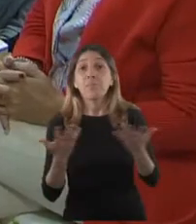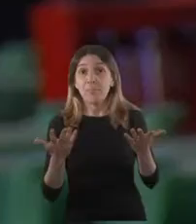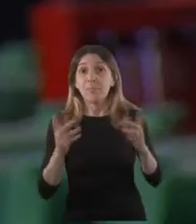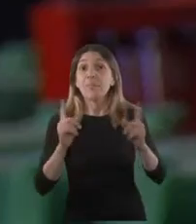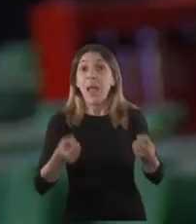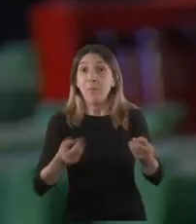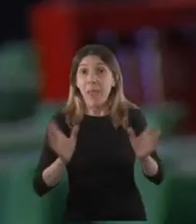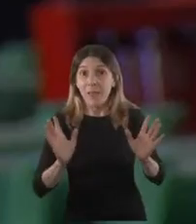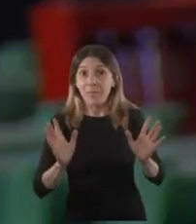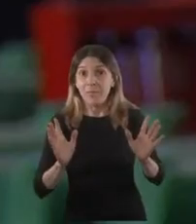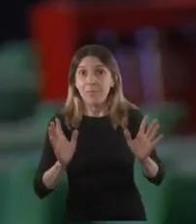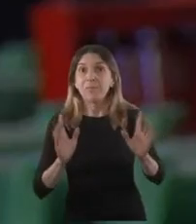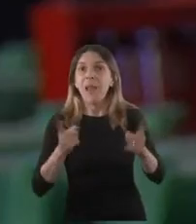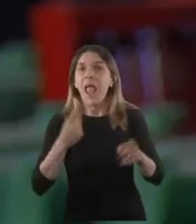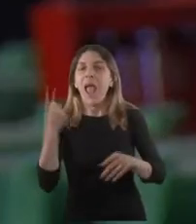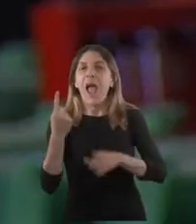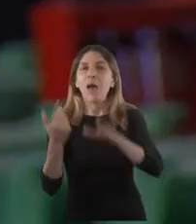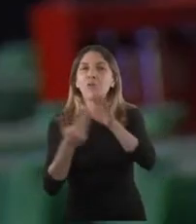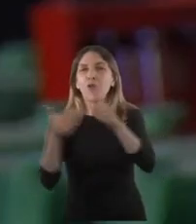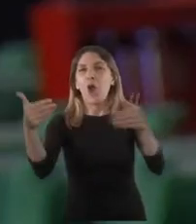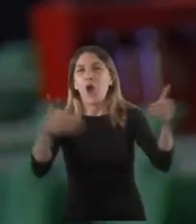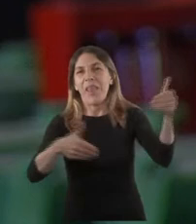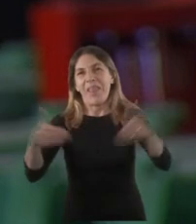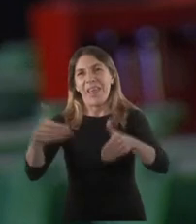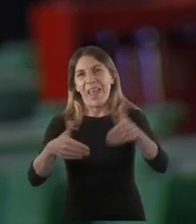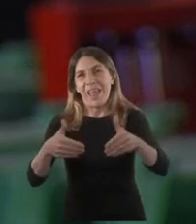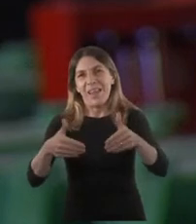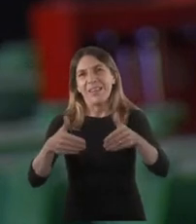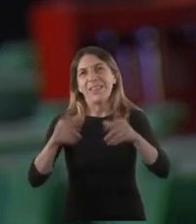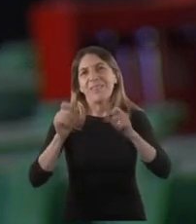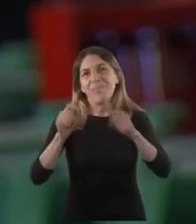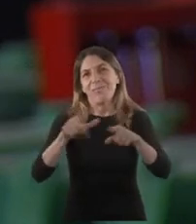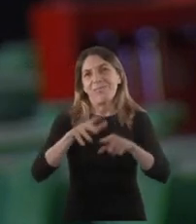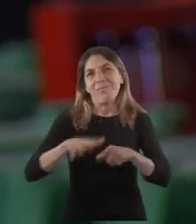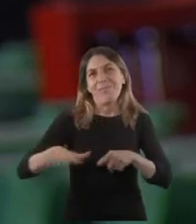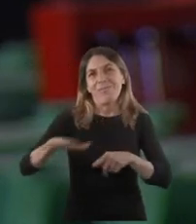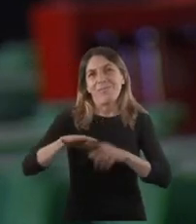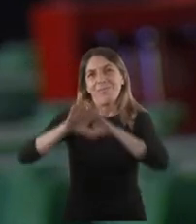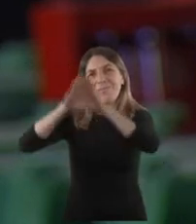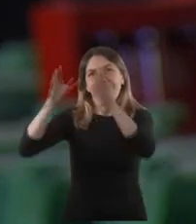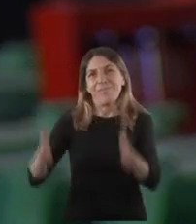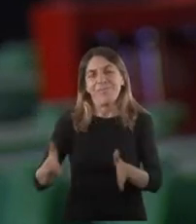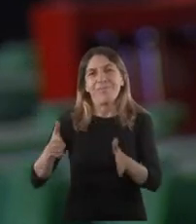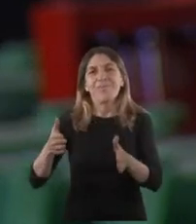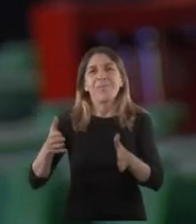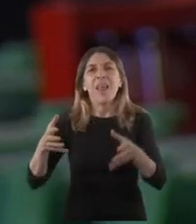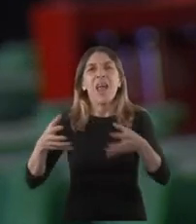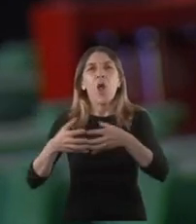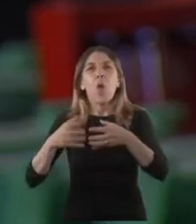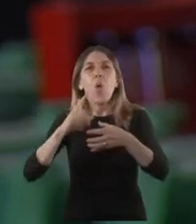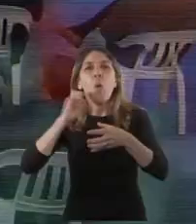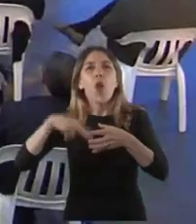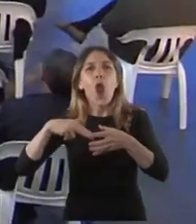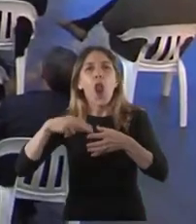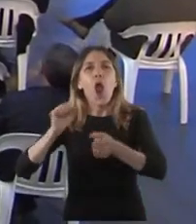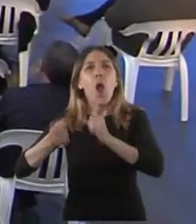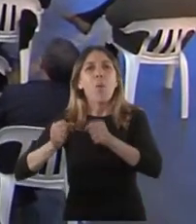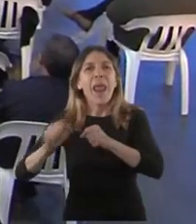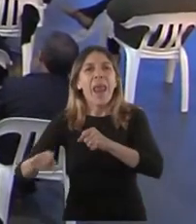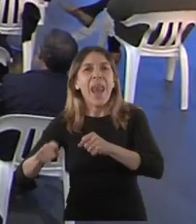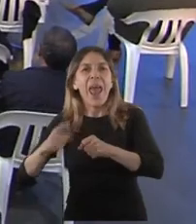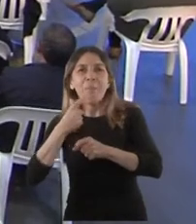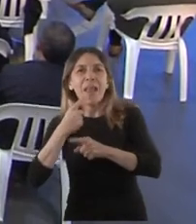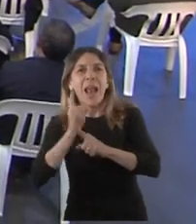También autoridades de ADINRA, de la Unión Obrera Metalúrgica, del